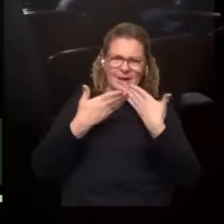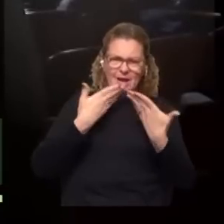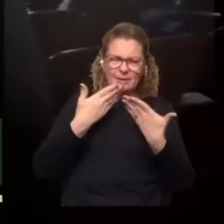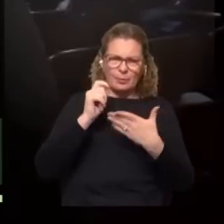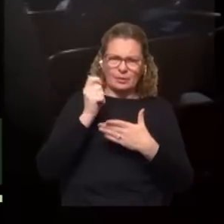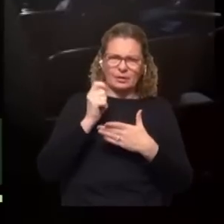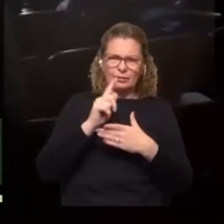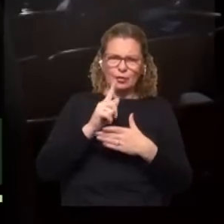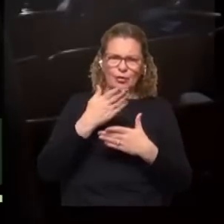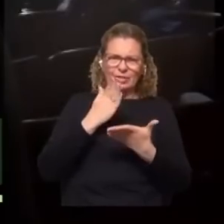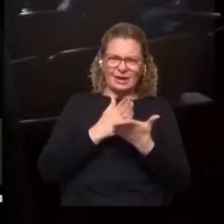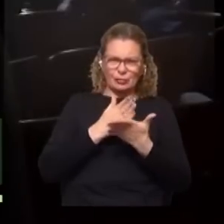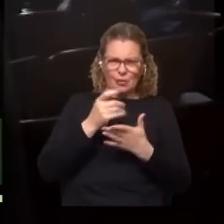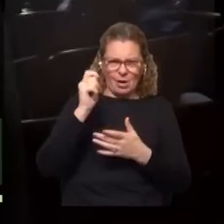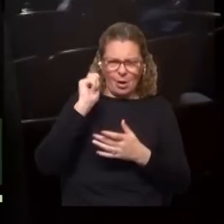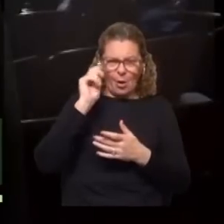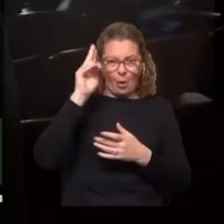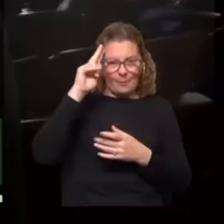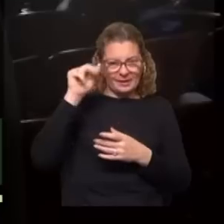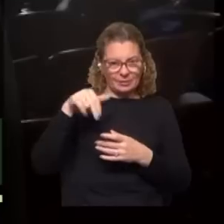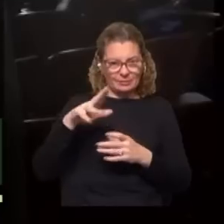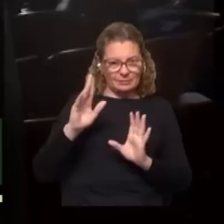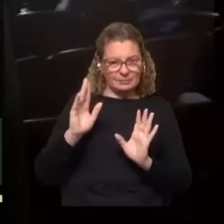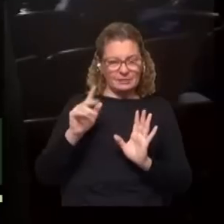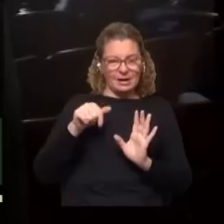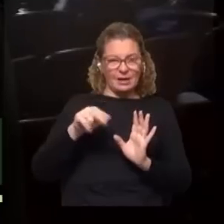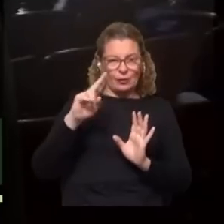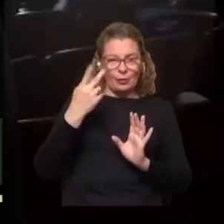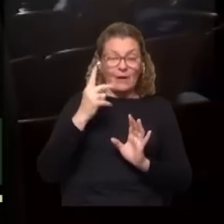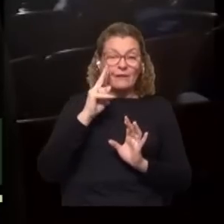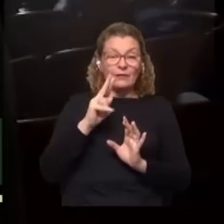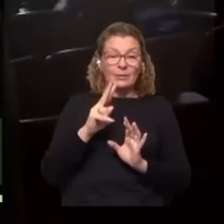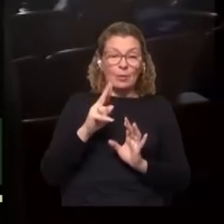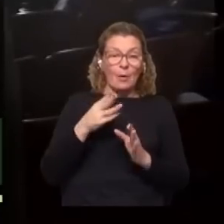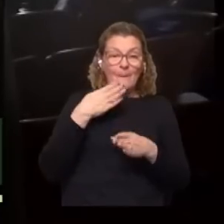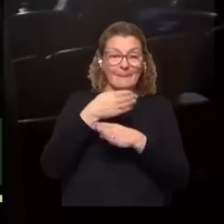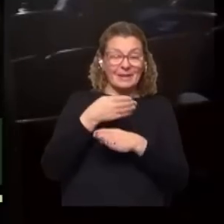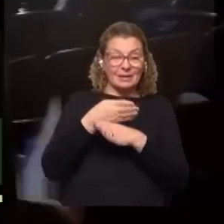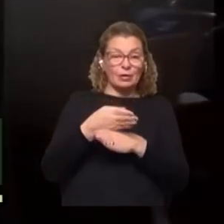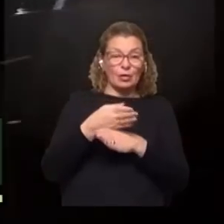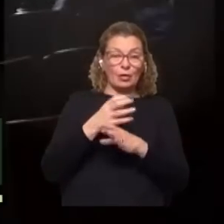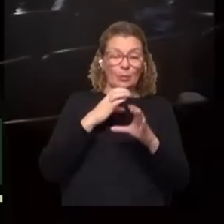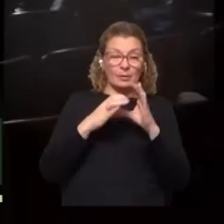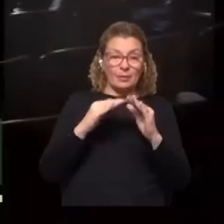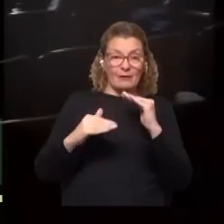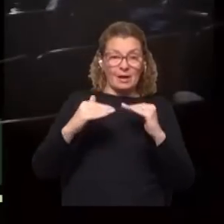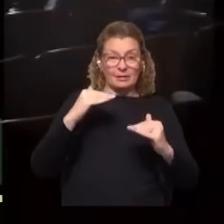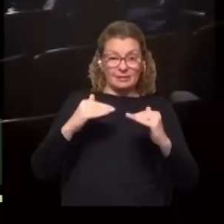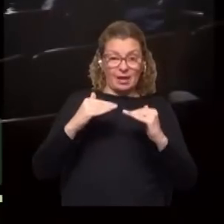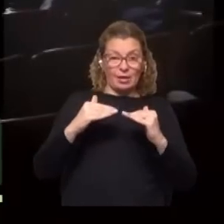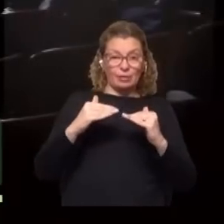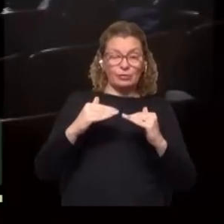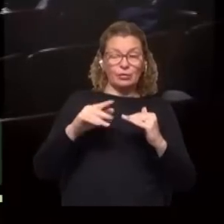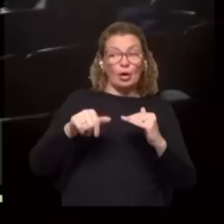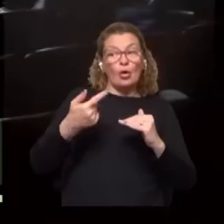sin derecho a dar su opinión bueno en Uruguay vemos que los medios aparecen más balanceados que en otros casos